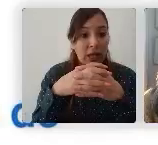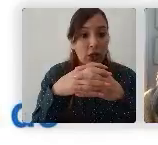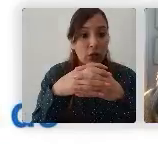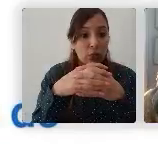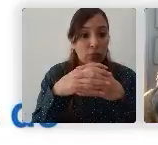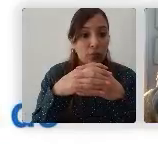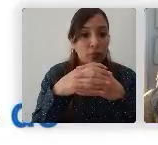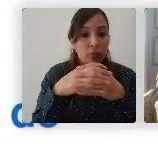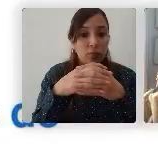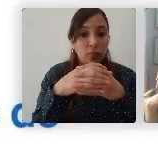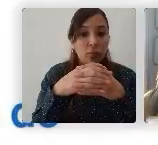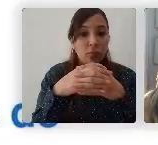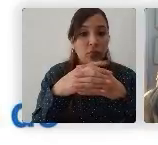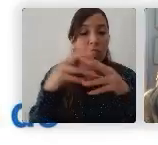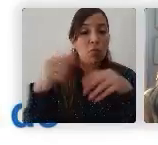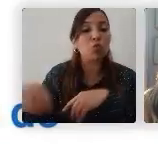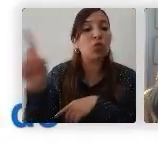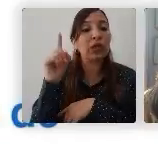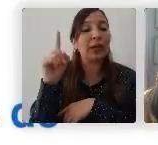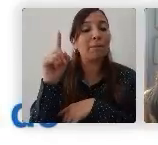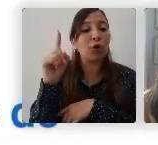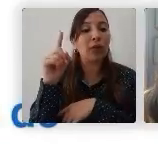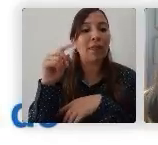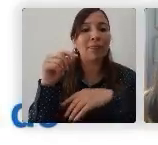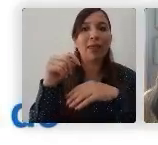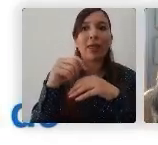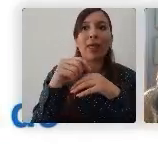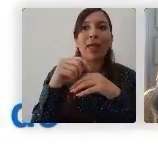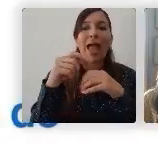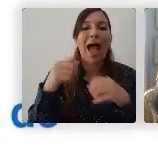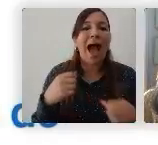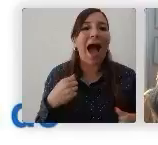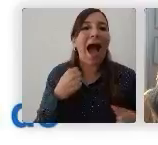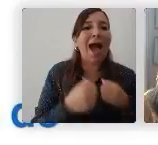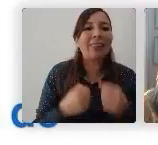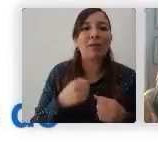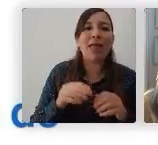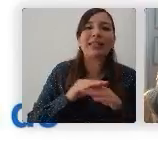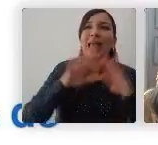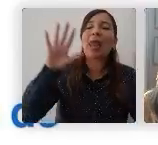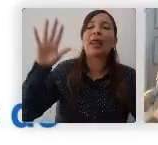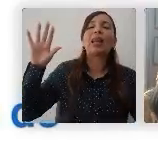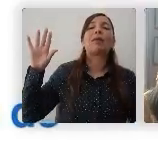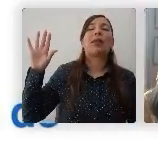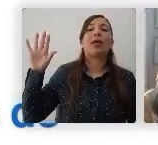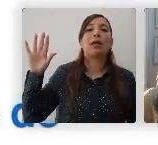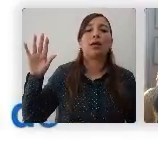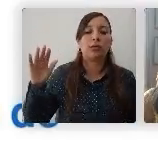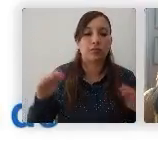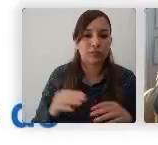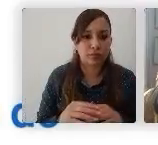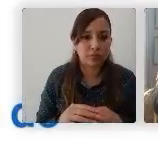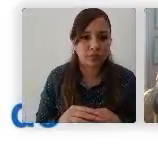lo que va a liderar también va a ser la naturaleza en actividades al aire libre que justamente es uno de los elementos que más